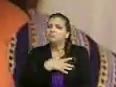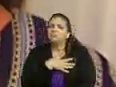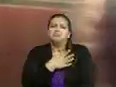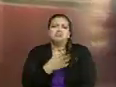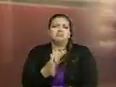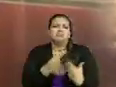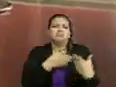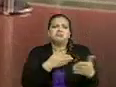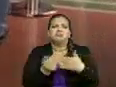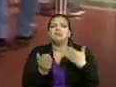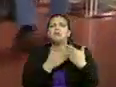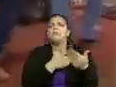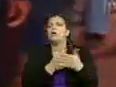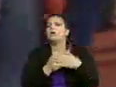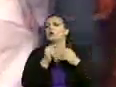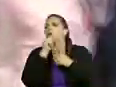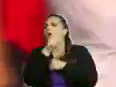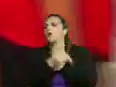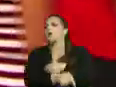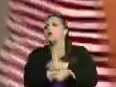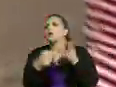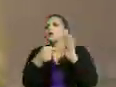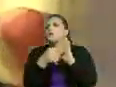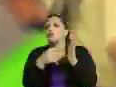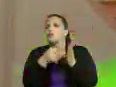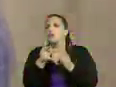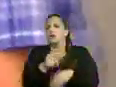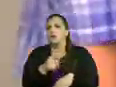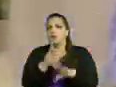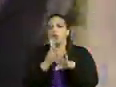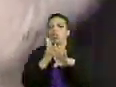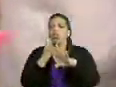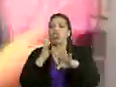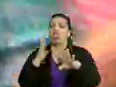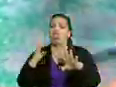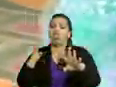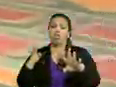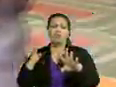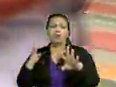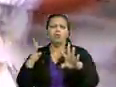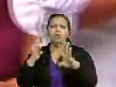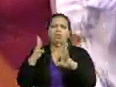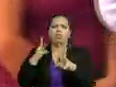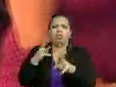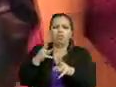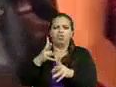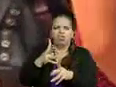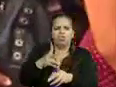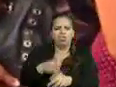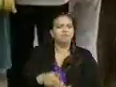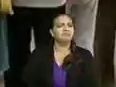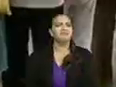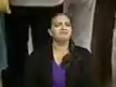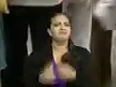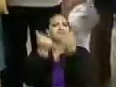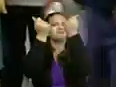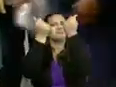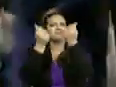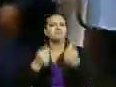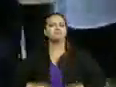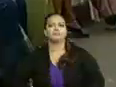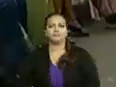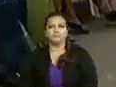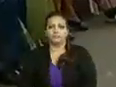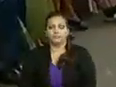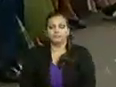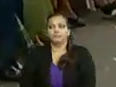11, ahí es rápido, está avanzando, bueno, y estoy contenta de estar aquí ya cumpliendo. Para comodidad de